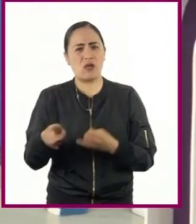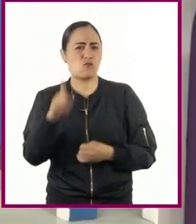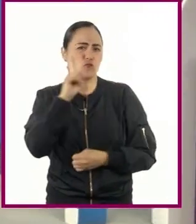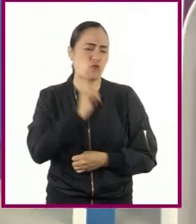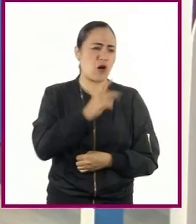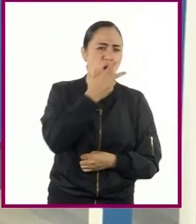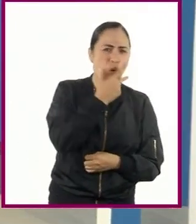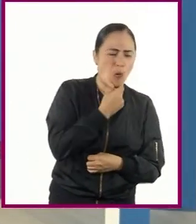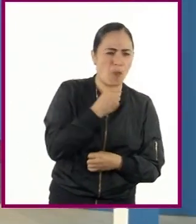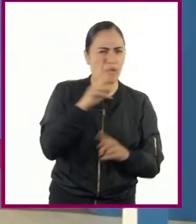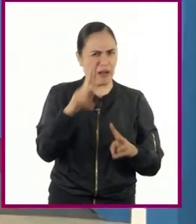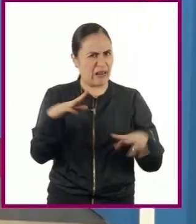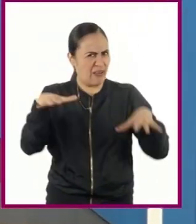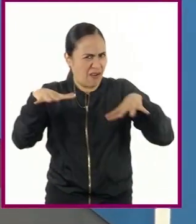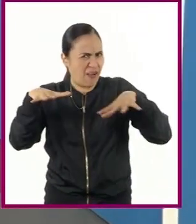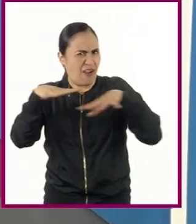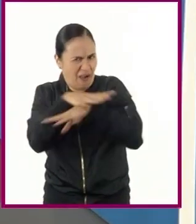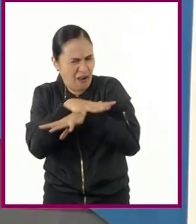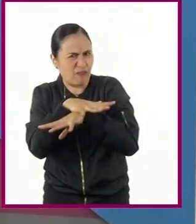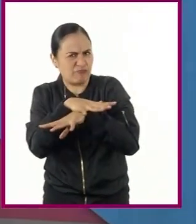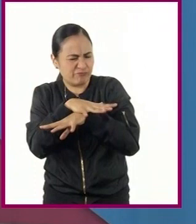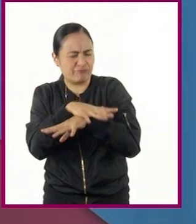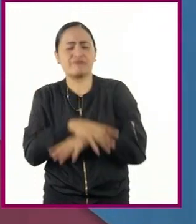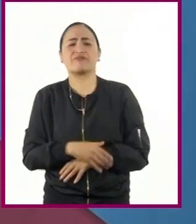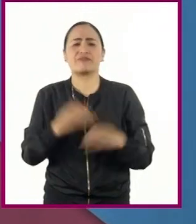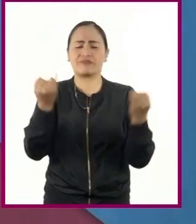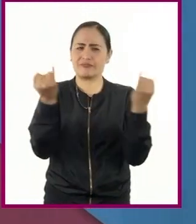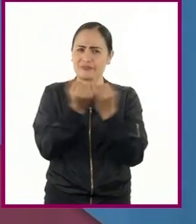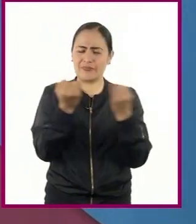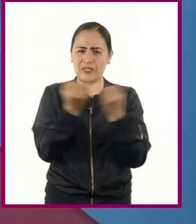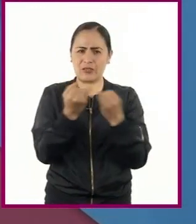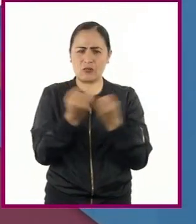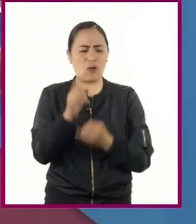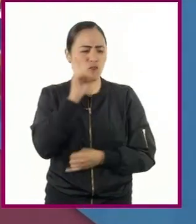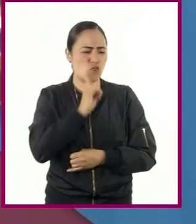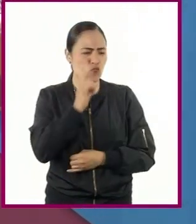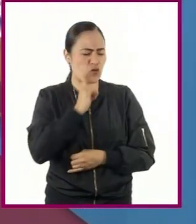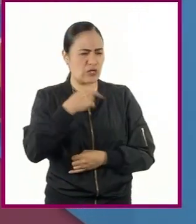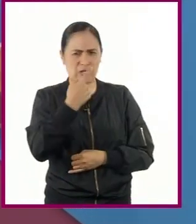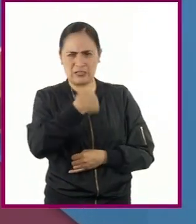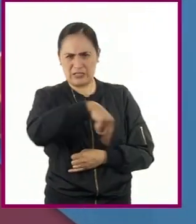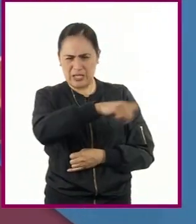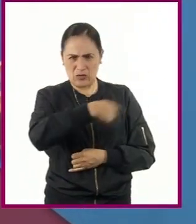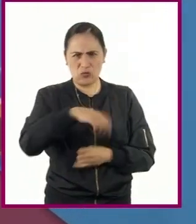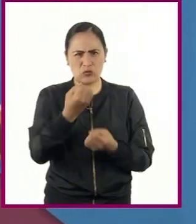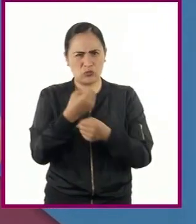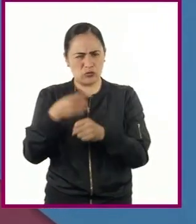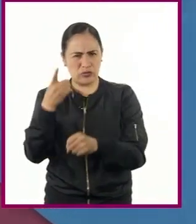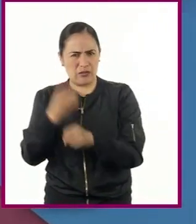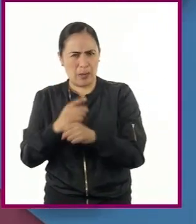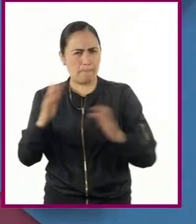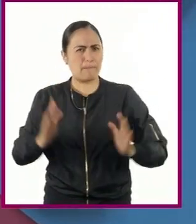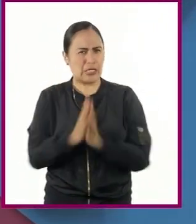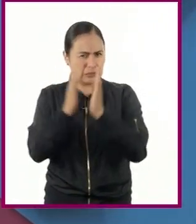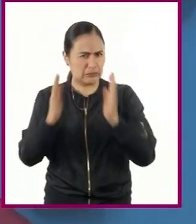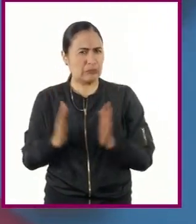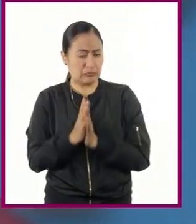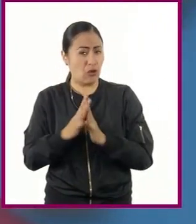y transformó en muchos aspectos la vida cotidiana y el papel de las mujeres en la sociedad durante el siglo